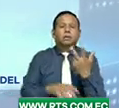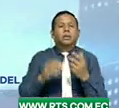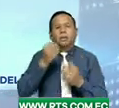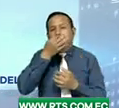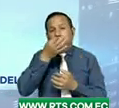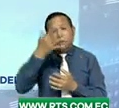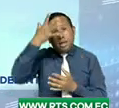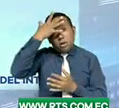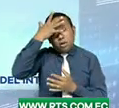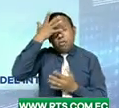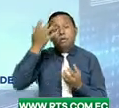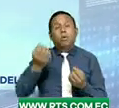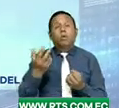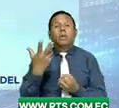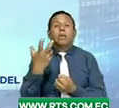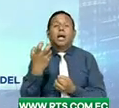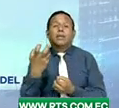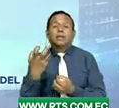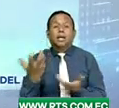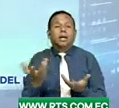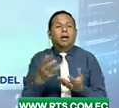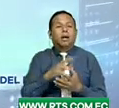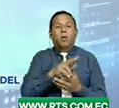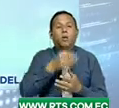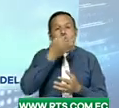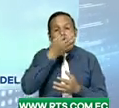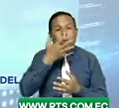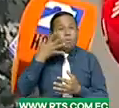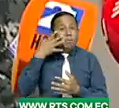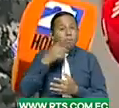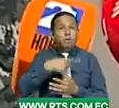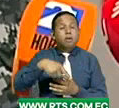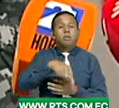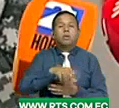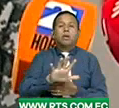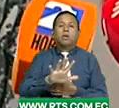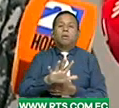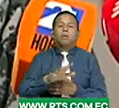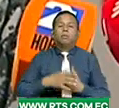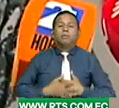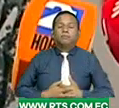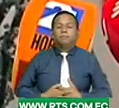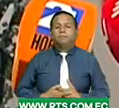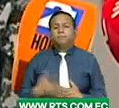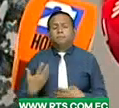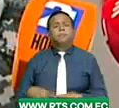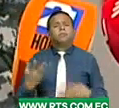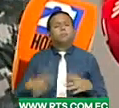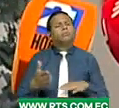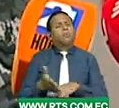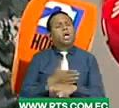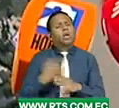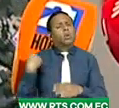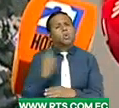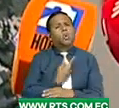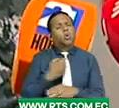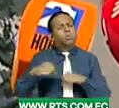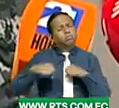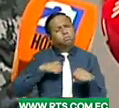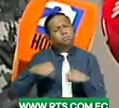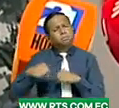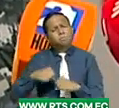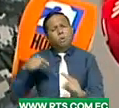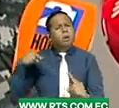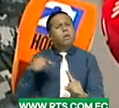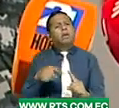los Sáchilas 13 y en Sucumbíos 5. Habrá algunas actividades para llegar al corazón de los jóvenes,